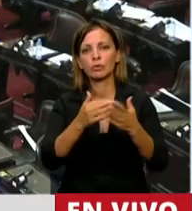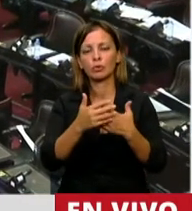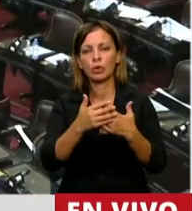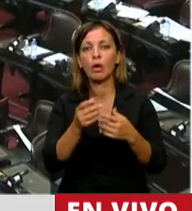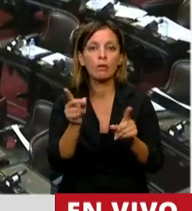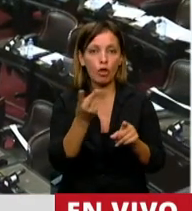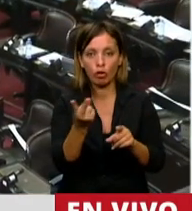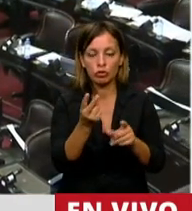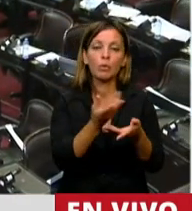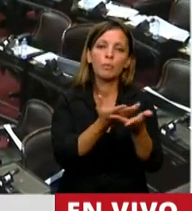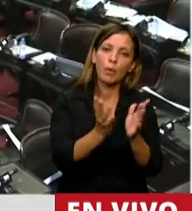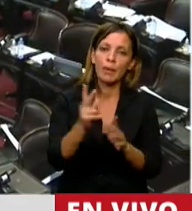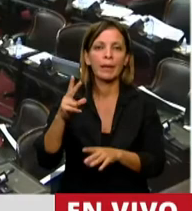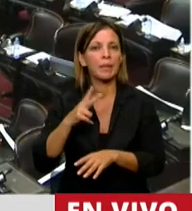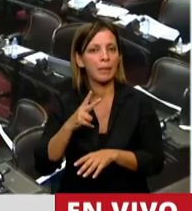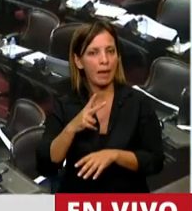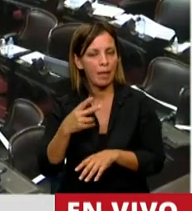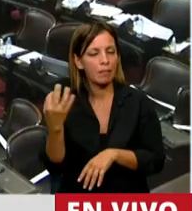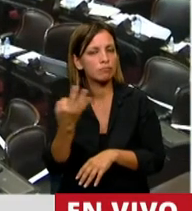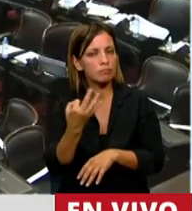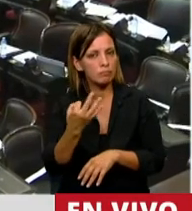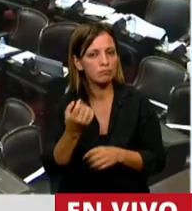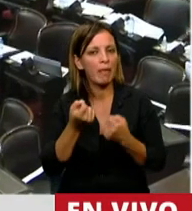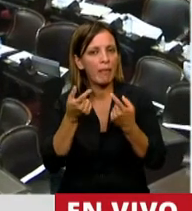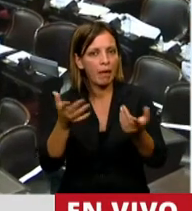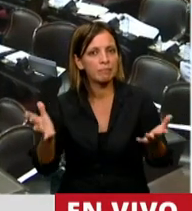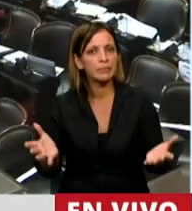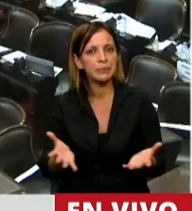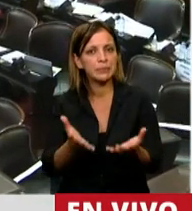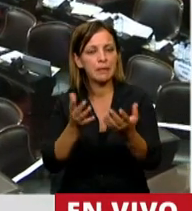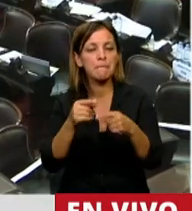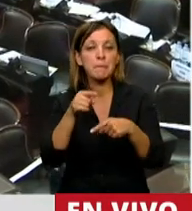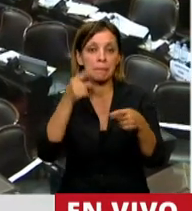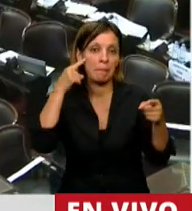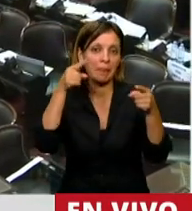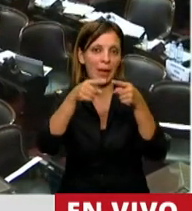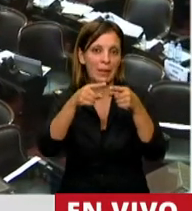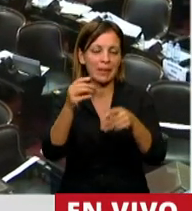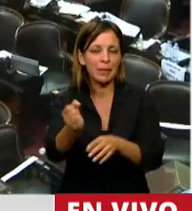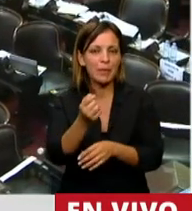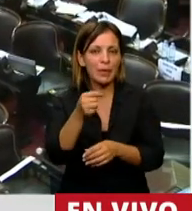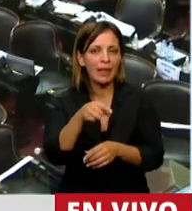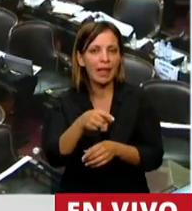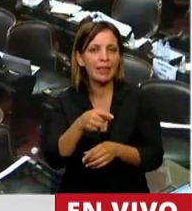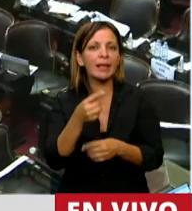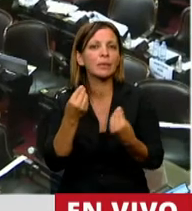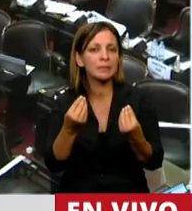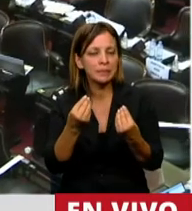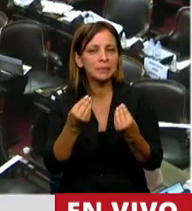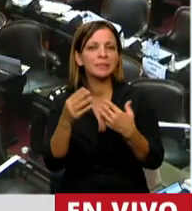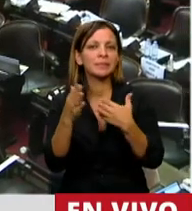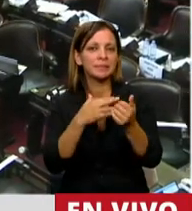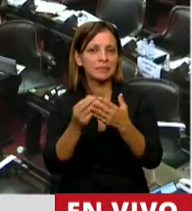y la privada. Y esto es un aspecto que contribuye con este objetivo tan importante que tiene el proyecto, como es el de